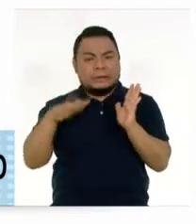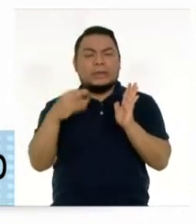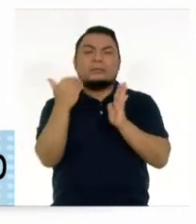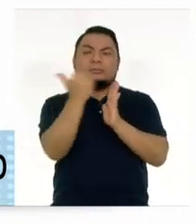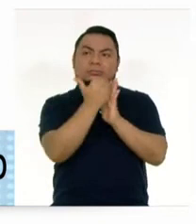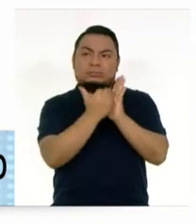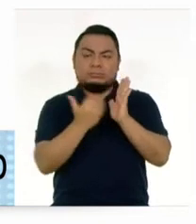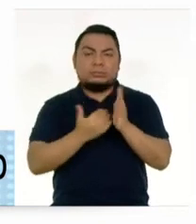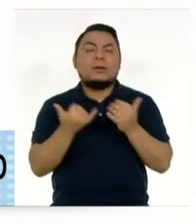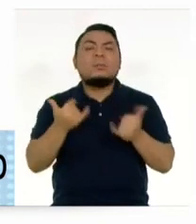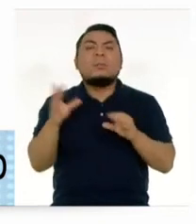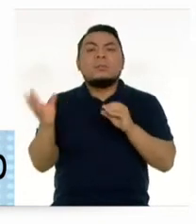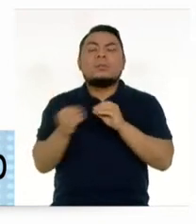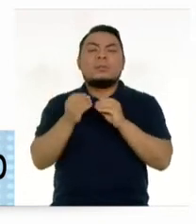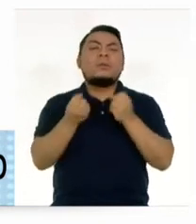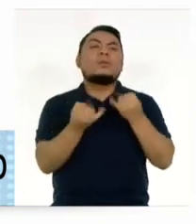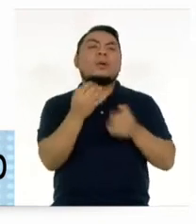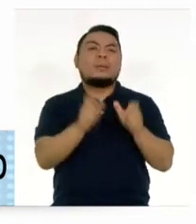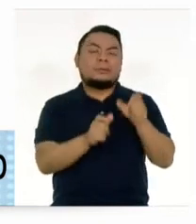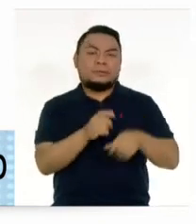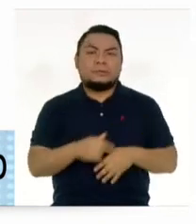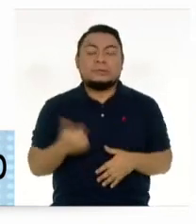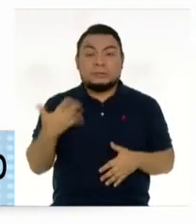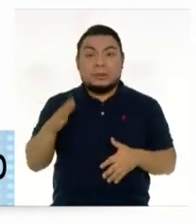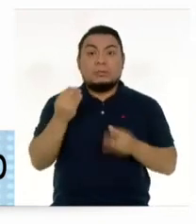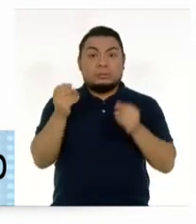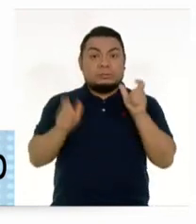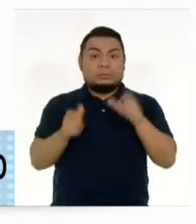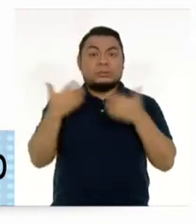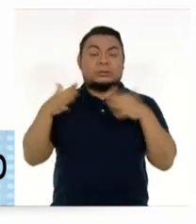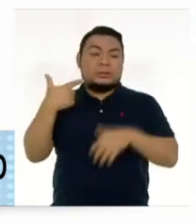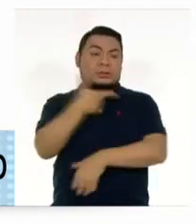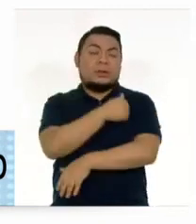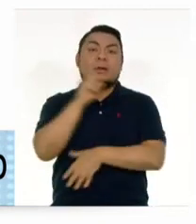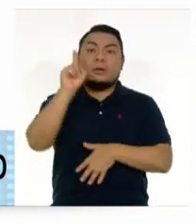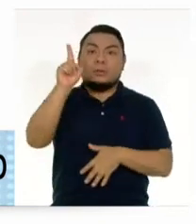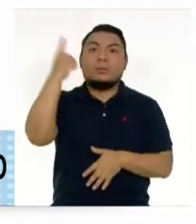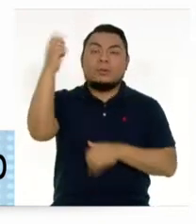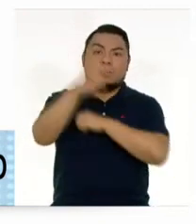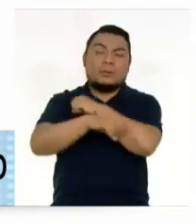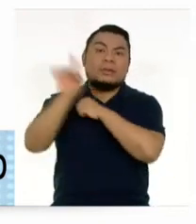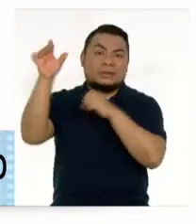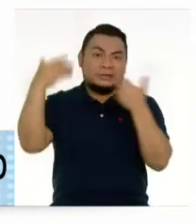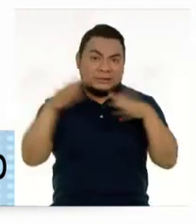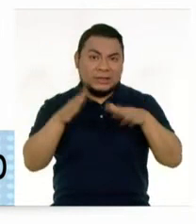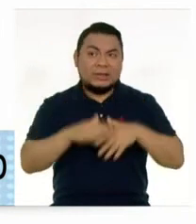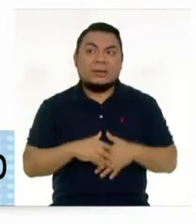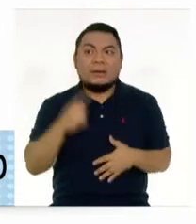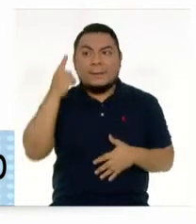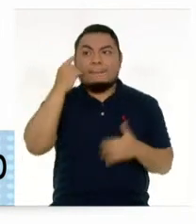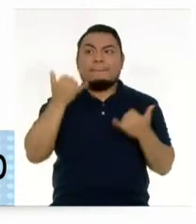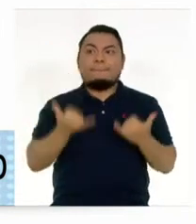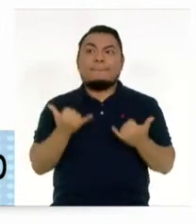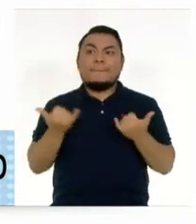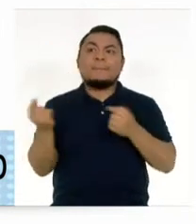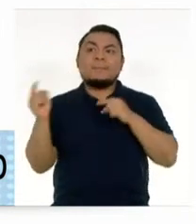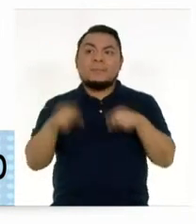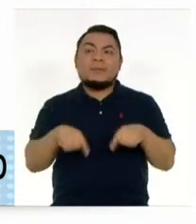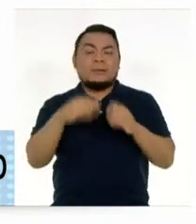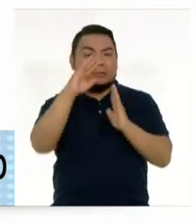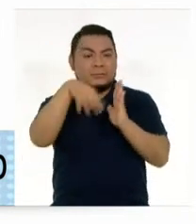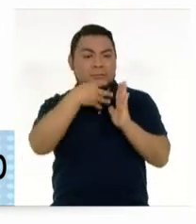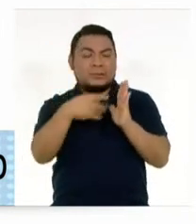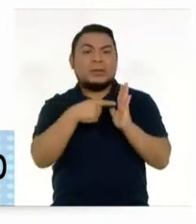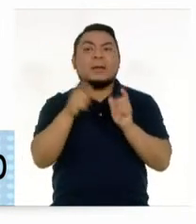actualizado sobre la vacuna. Hay personas que en efecto se han puesto la primera dosis en el extranjero, por ello es que ahora se habilita este padrón